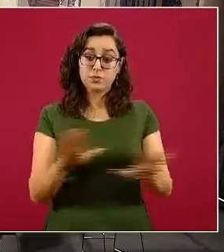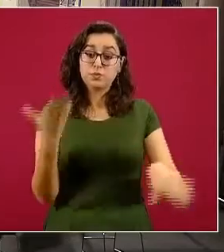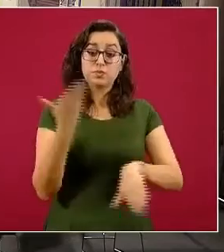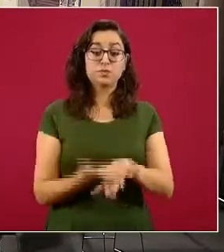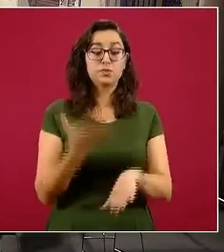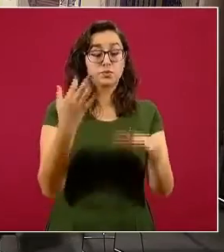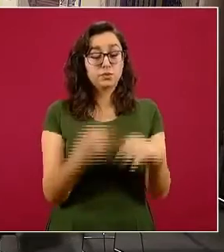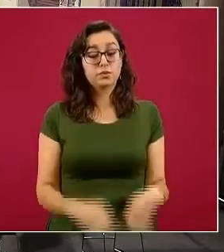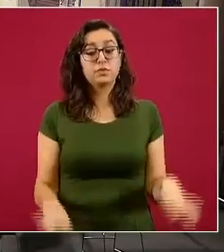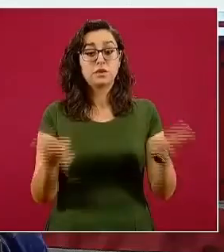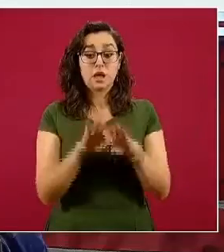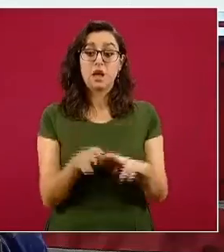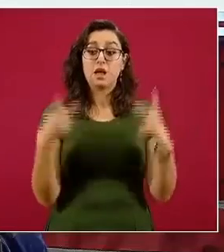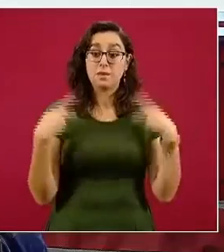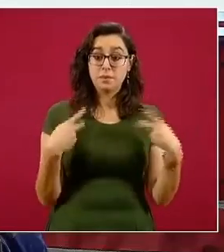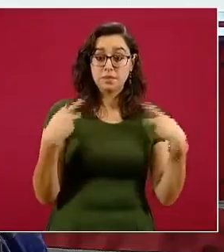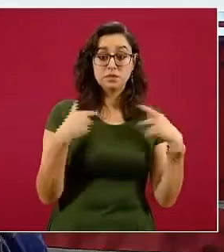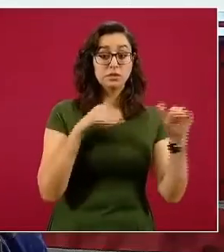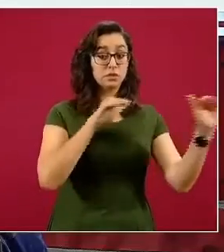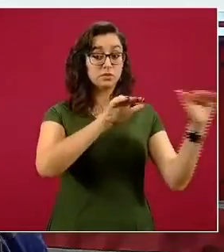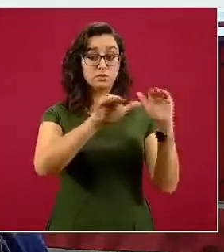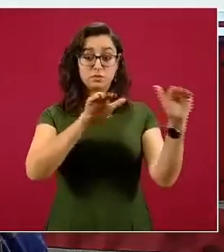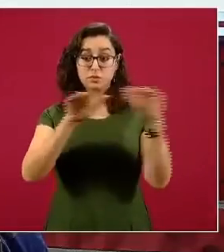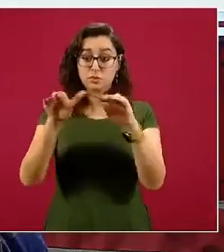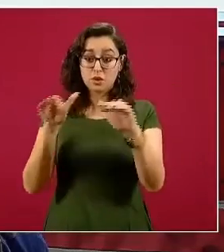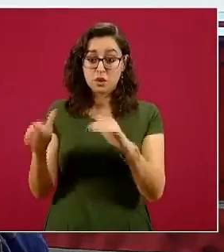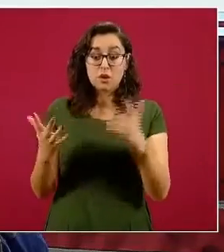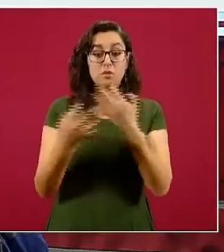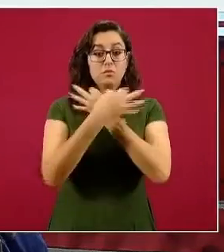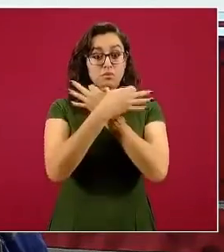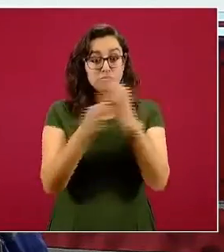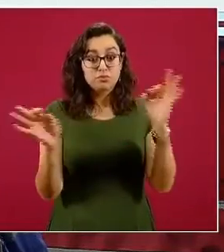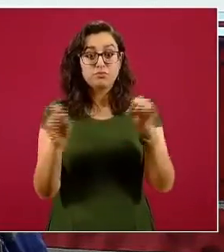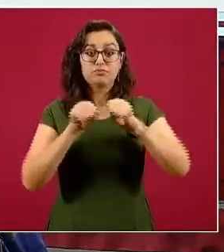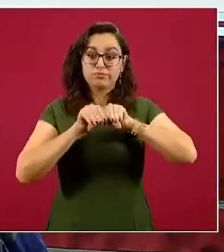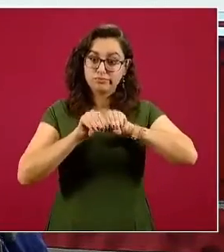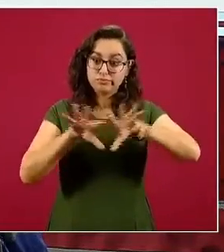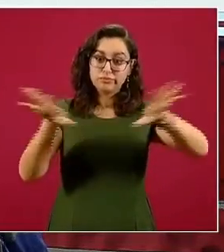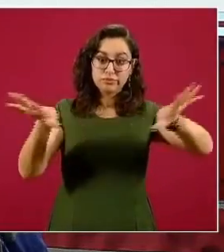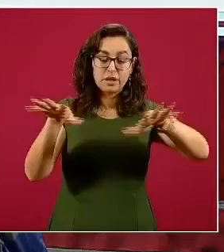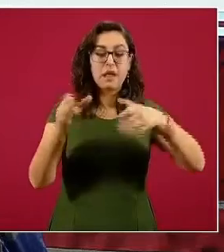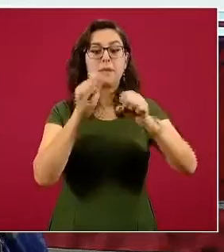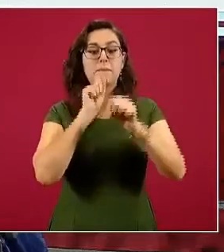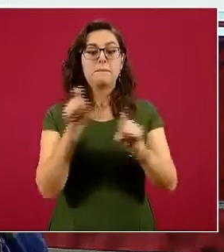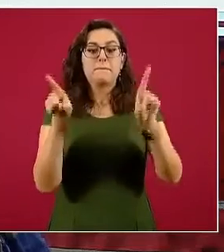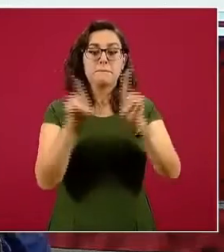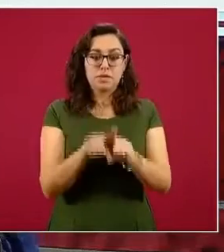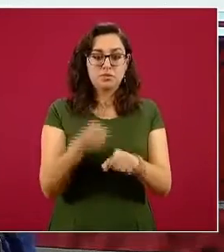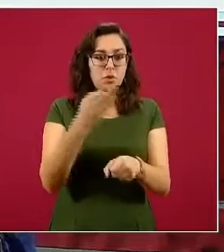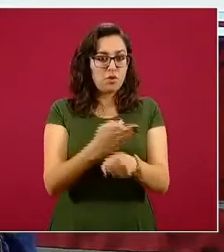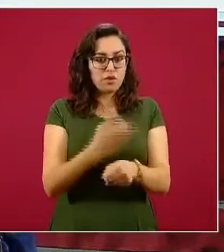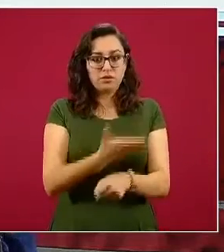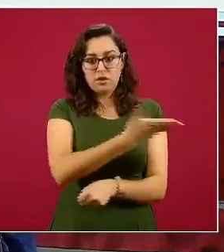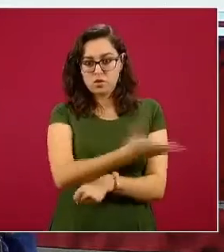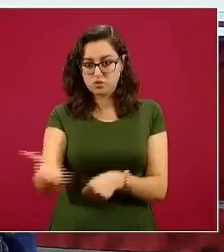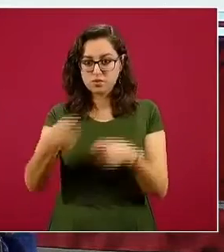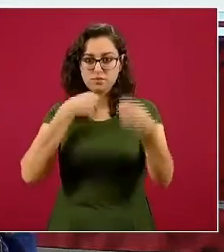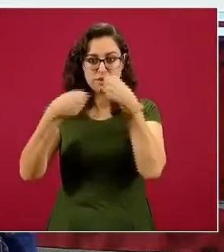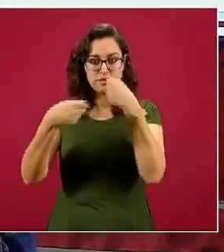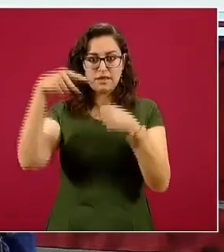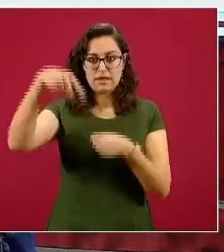la audiencia que está en casa nos ayude a replicar y por supuesto a los medios que nos acompañan esta